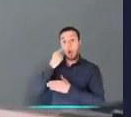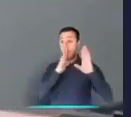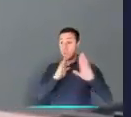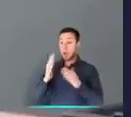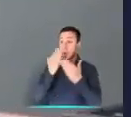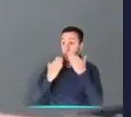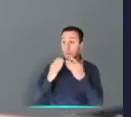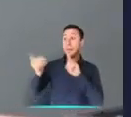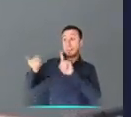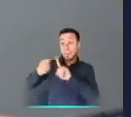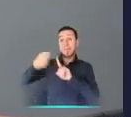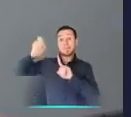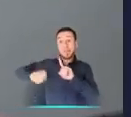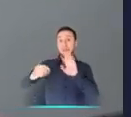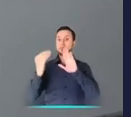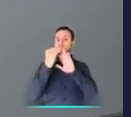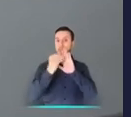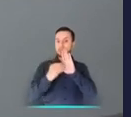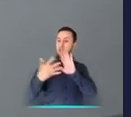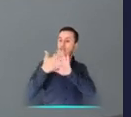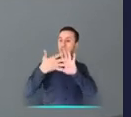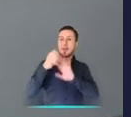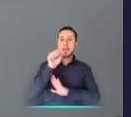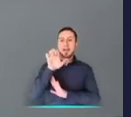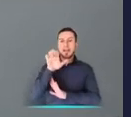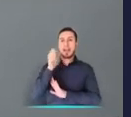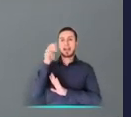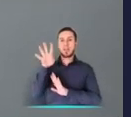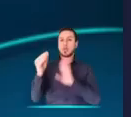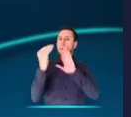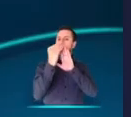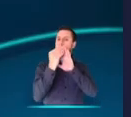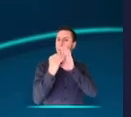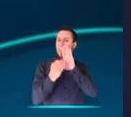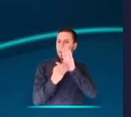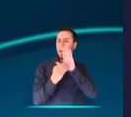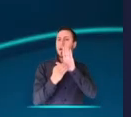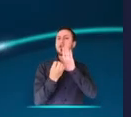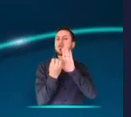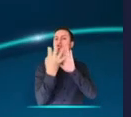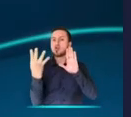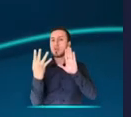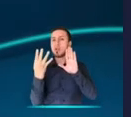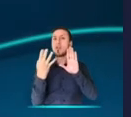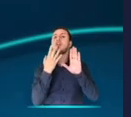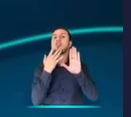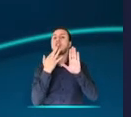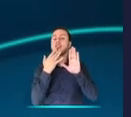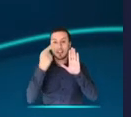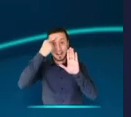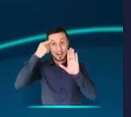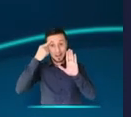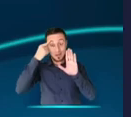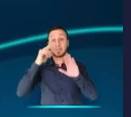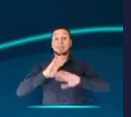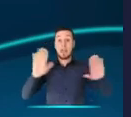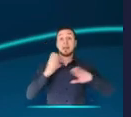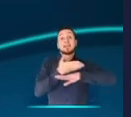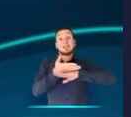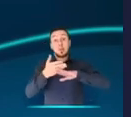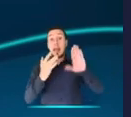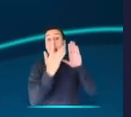dio a los jurados de votación para realizar este plan piloto es que primero deben de diligenciar el formulario E14 llenando los